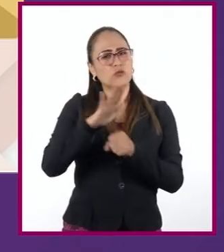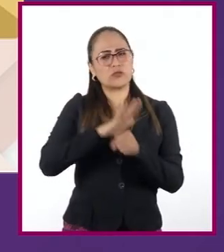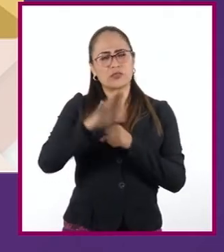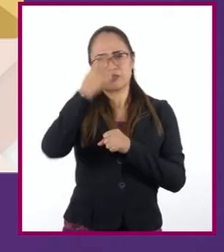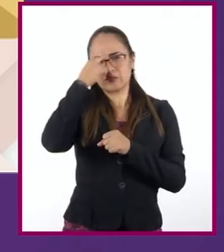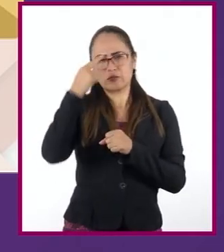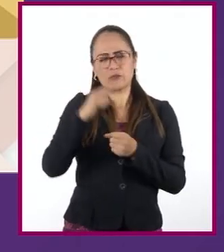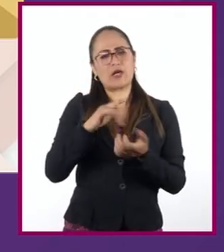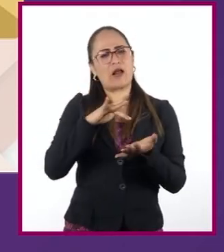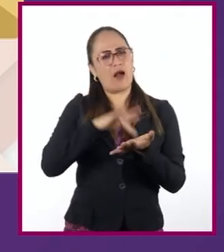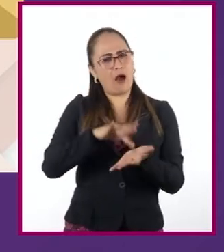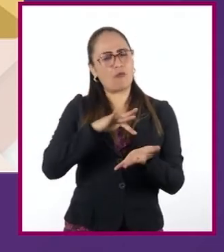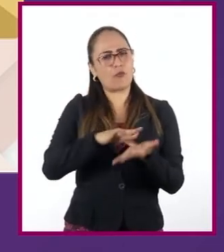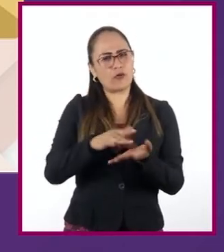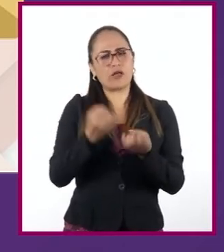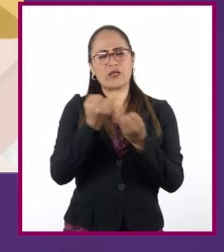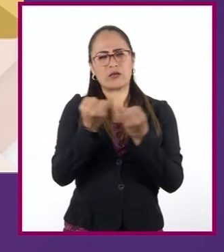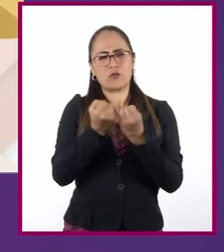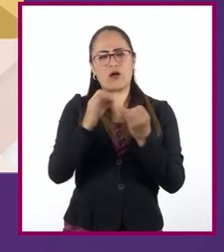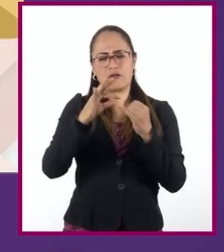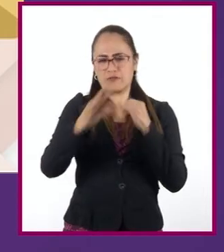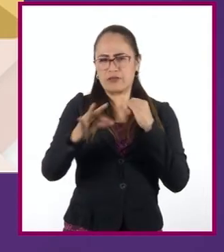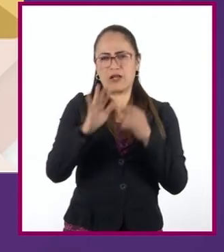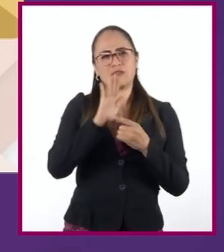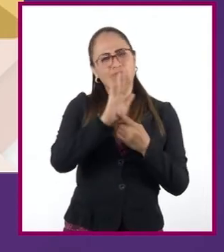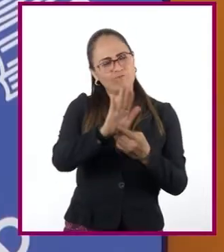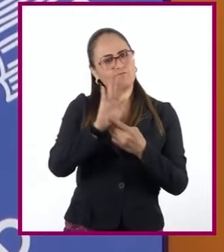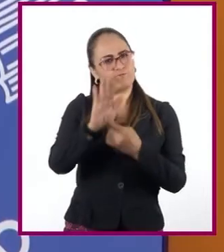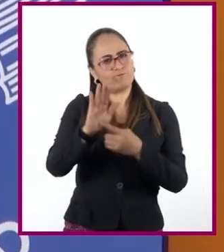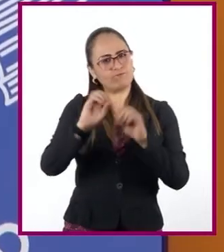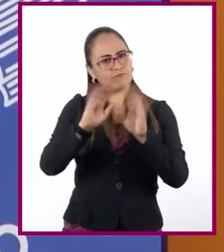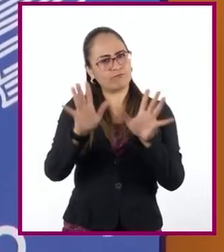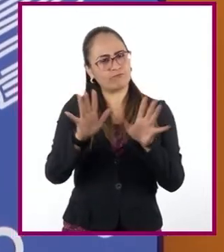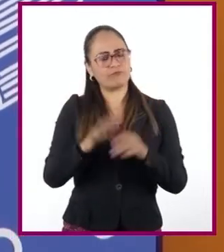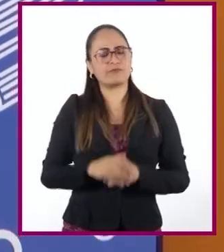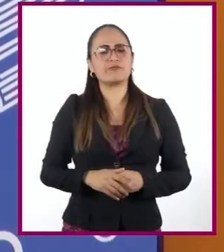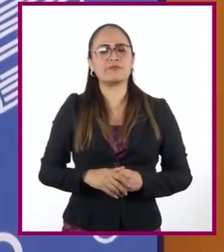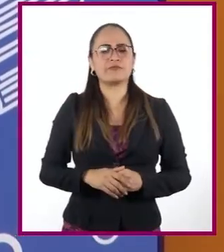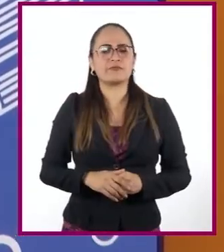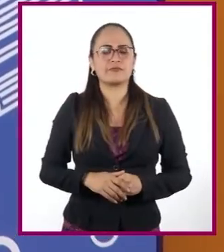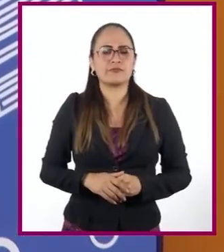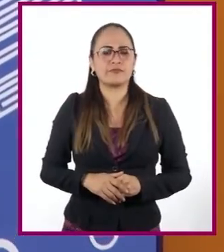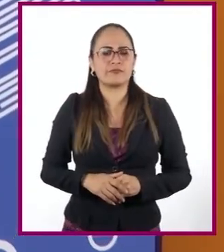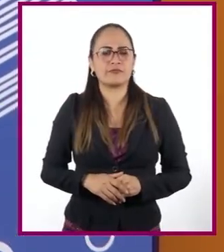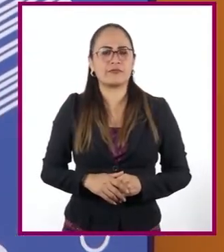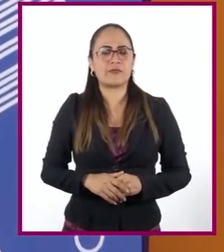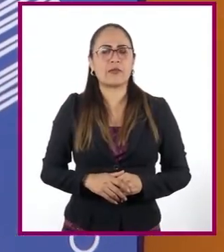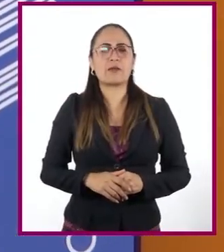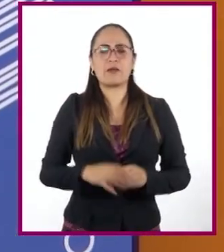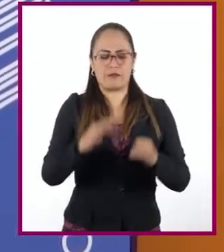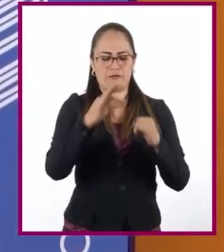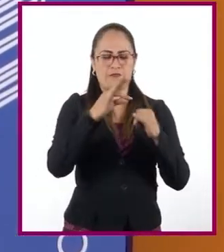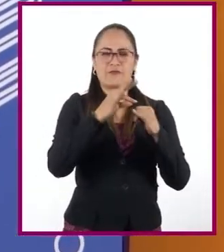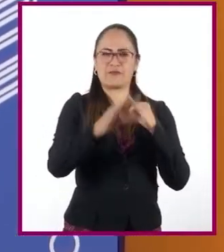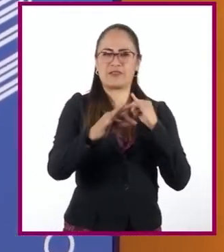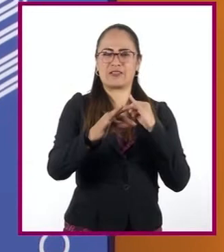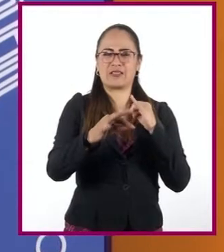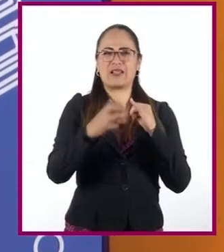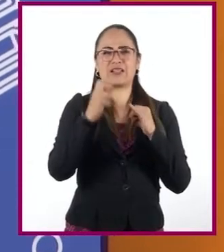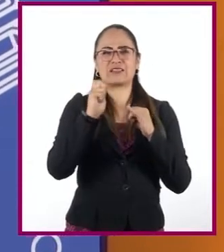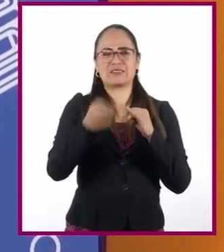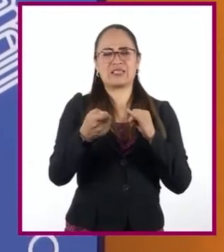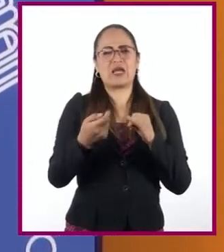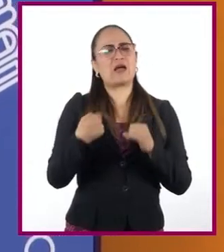apoyar y demostrar sus conclusiones. En otras palabras, en las conclusiones se expondrán la